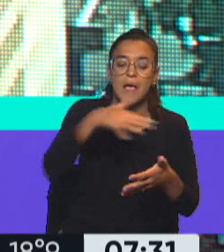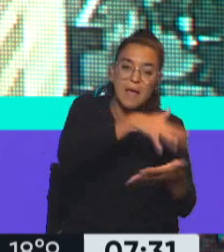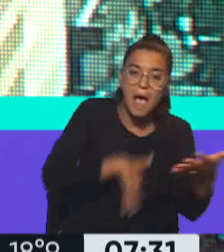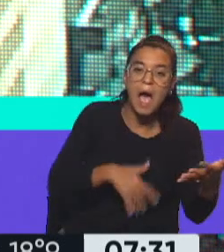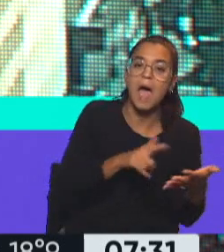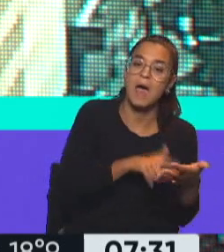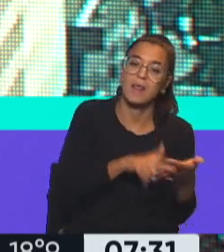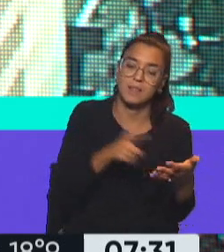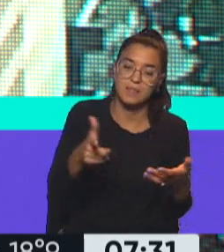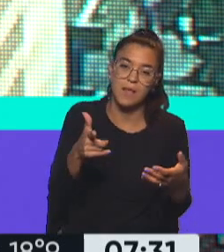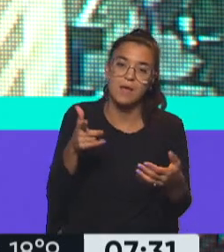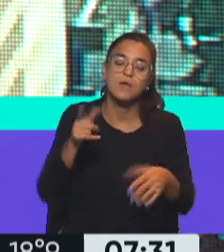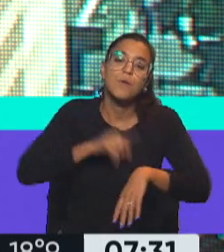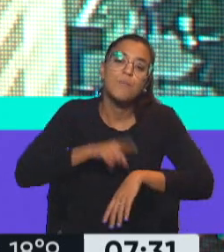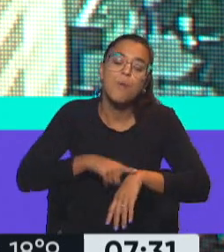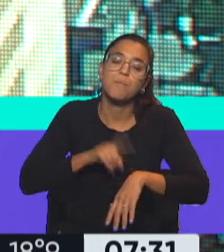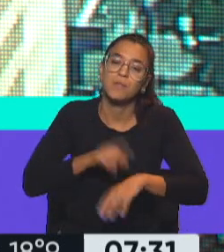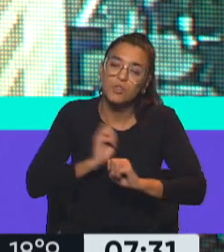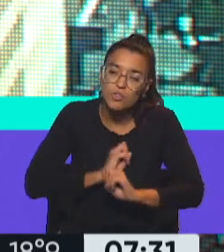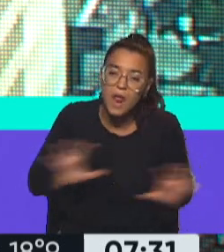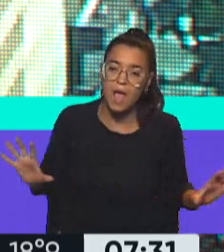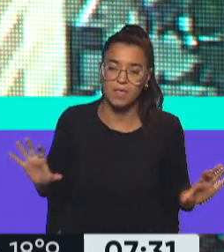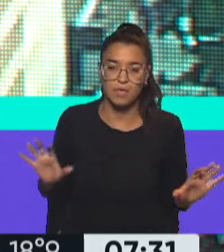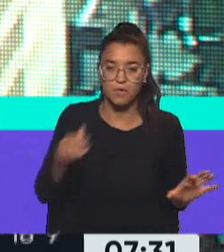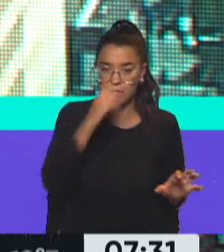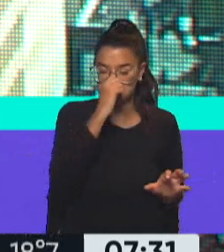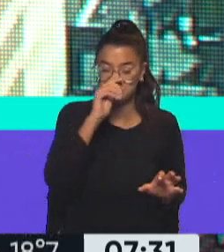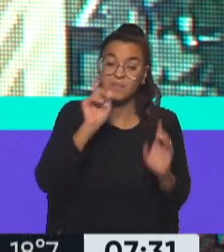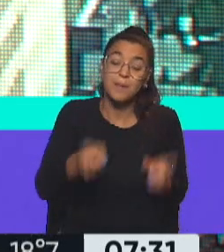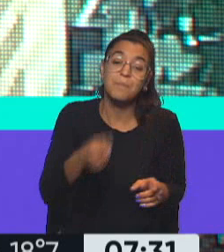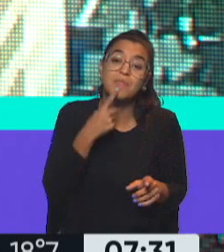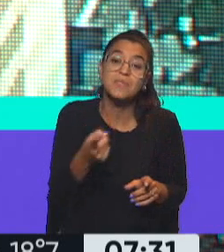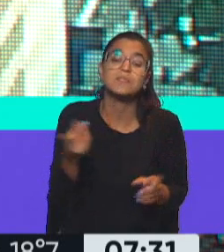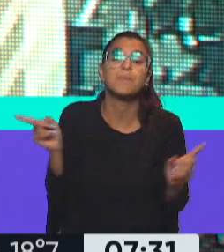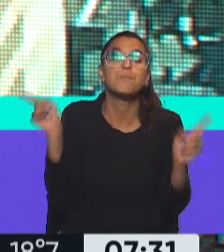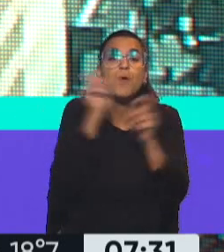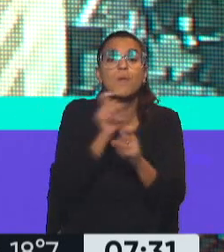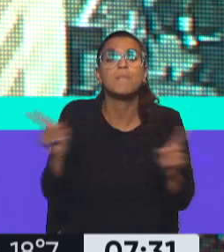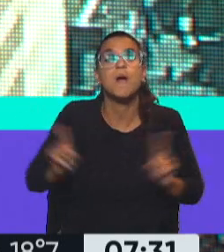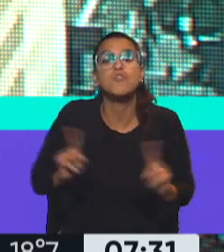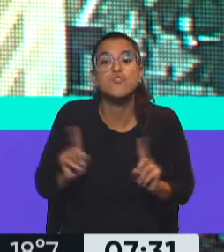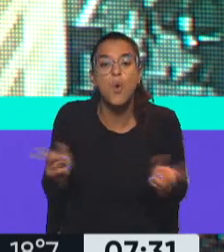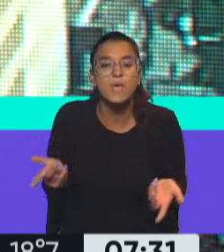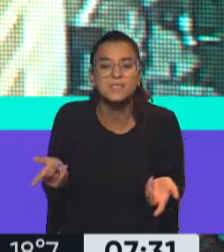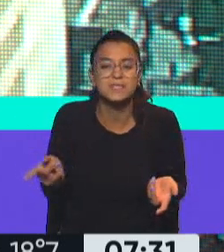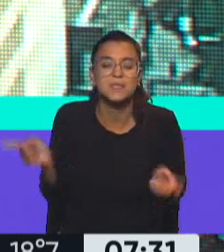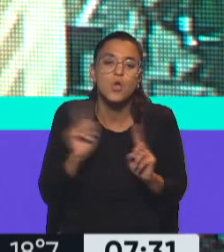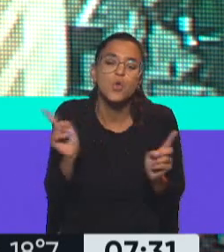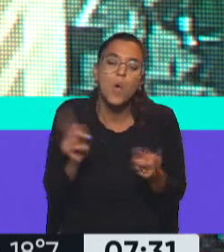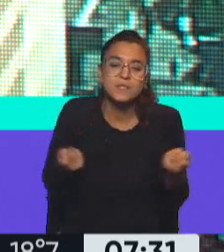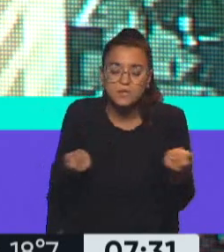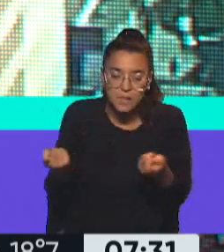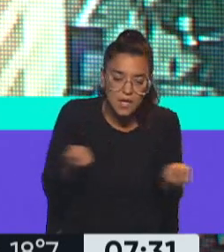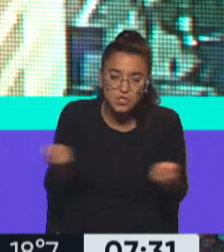que se ha llegado a un punto trágico y además señala que el problema no es la gestión